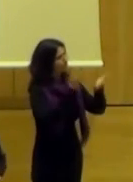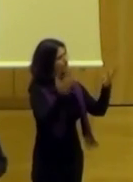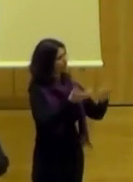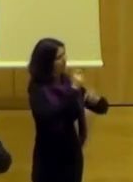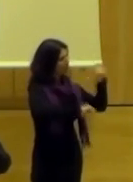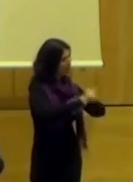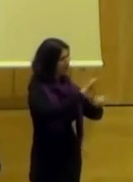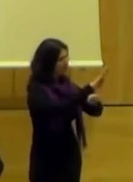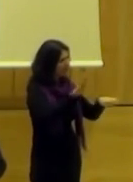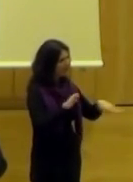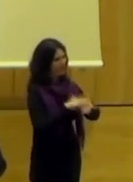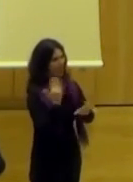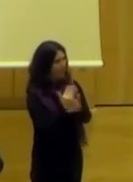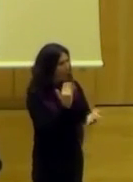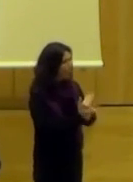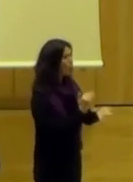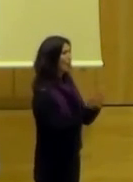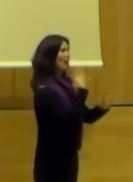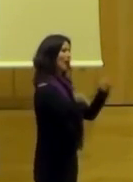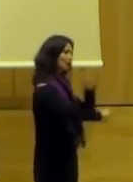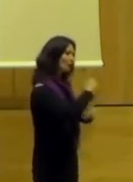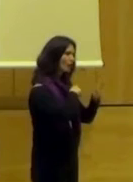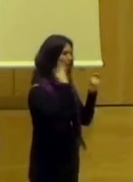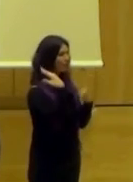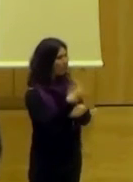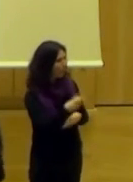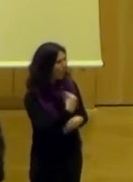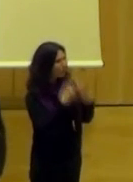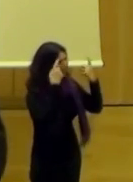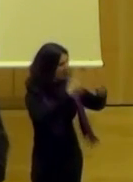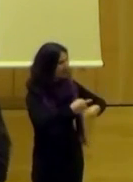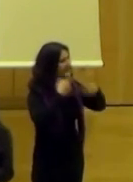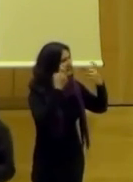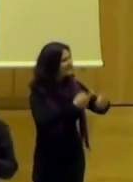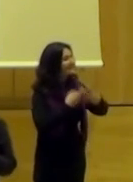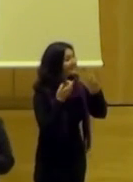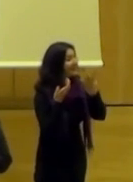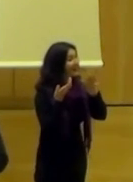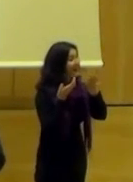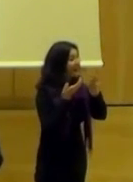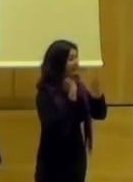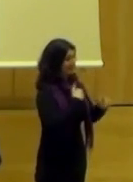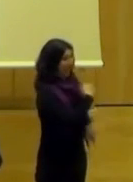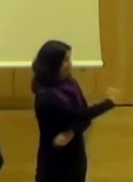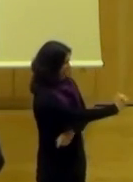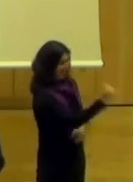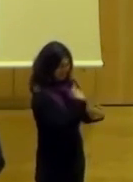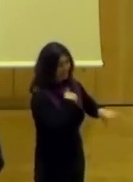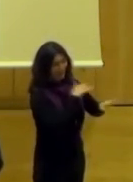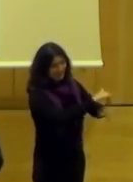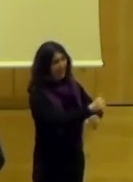potenciarlo a la asociación de vecinos, a los colegios, a las asociaciones de jóvenes, intentar ayudar a que esto que ya